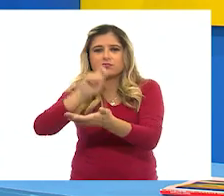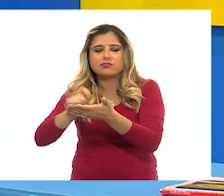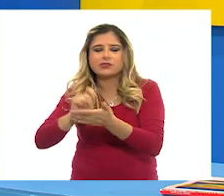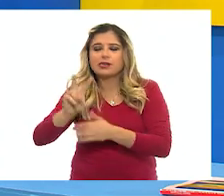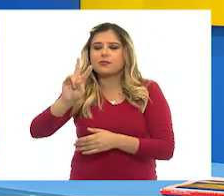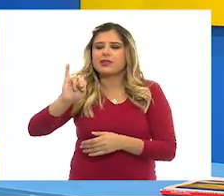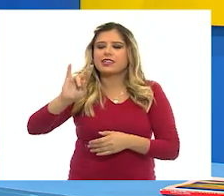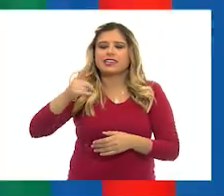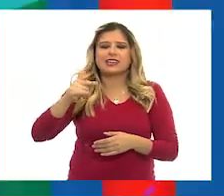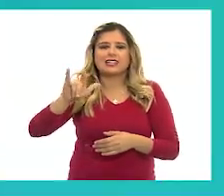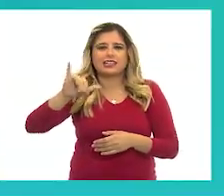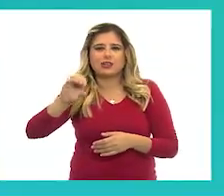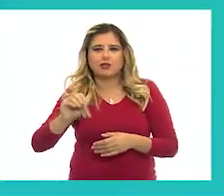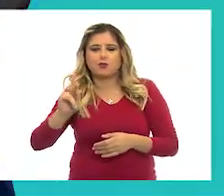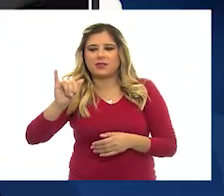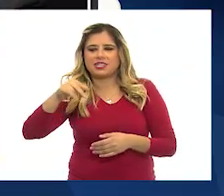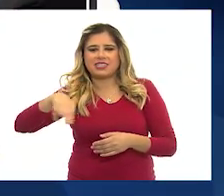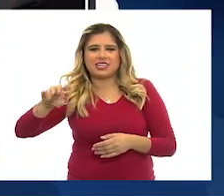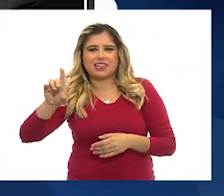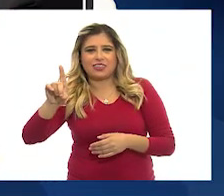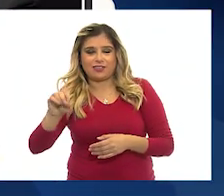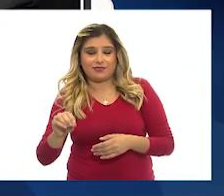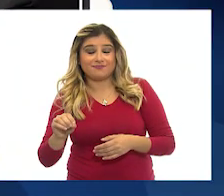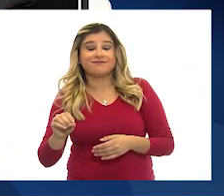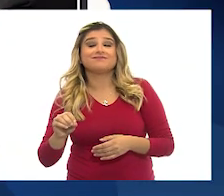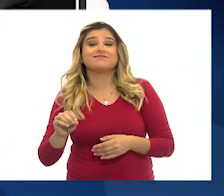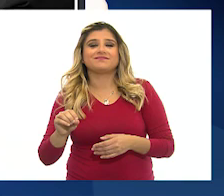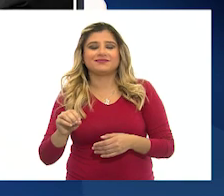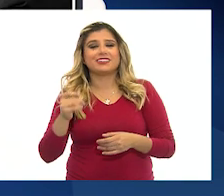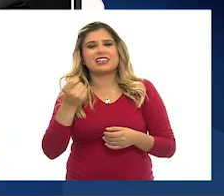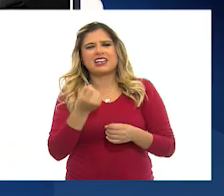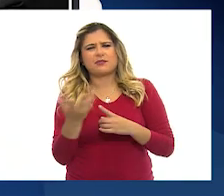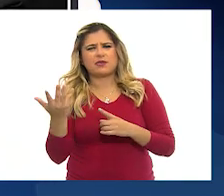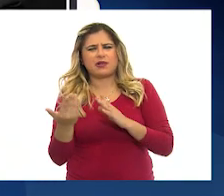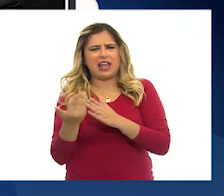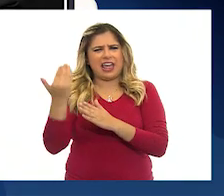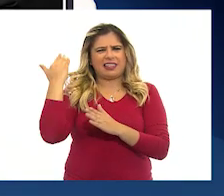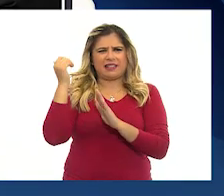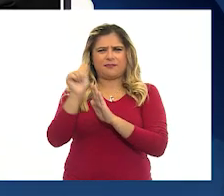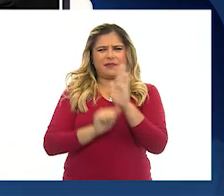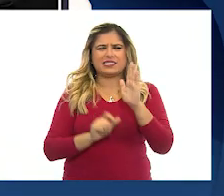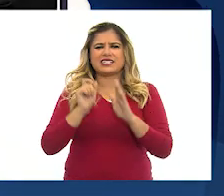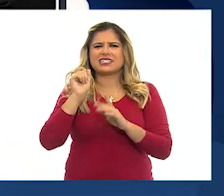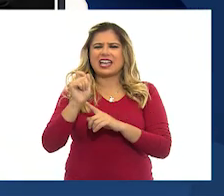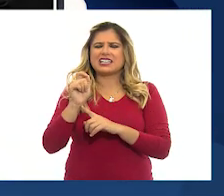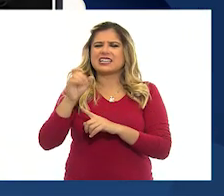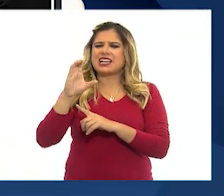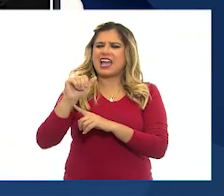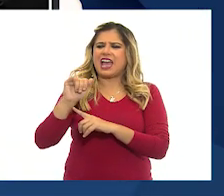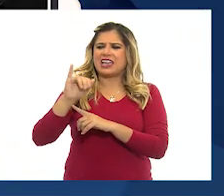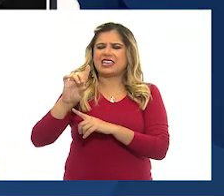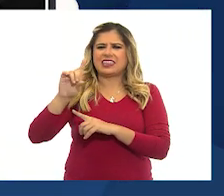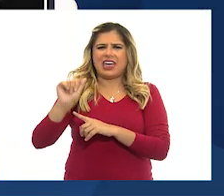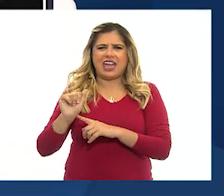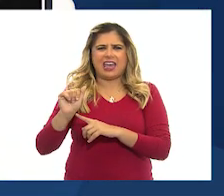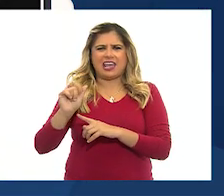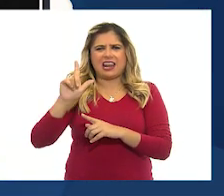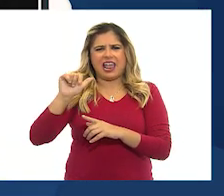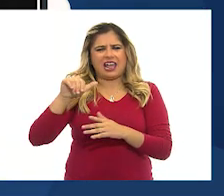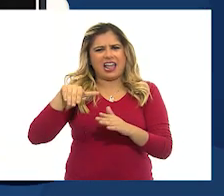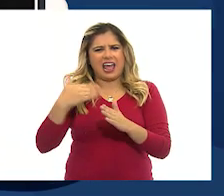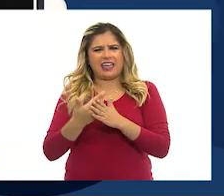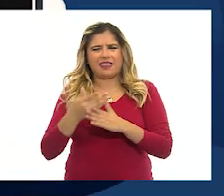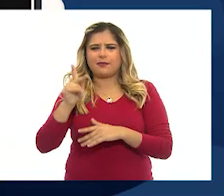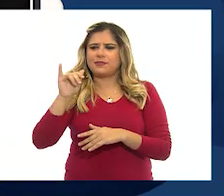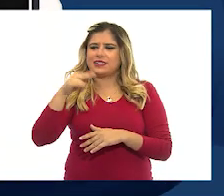Virgilio Piñera. Y si mal no recuerdo, hace un par de meses leímos el cuento La caída del mismísimo Piñera, ¿cierto?